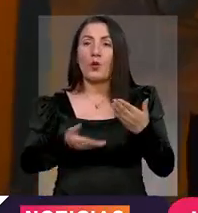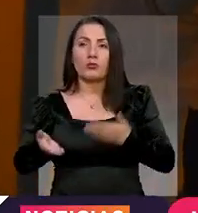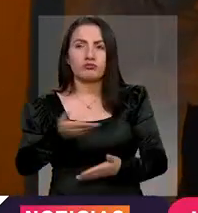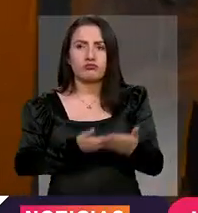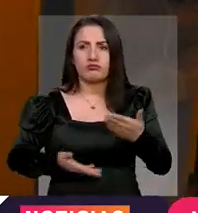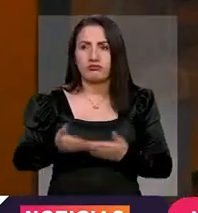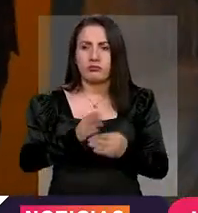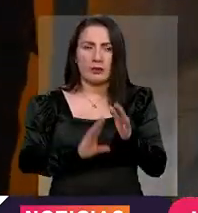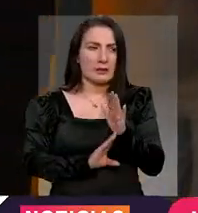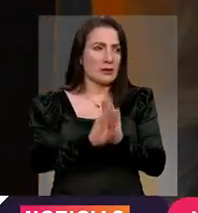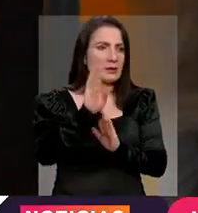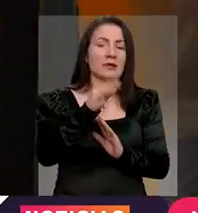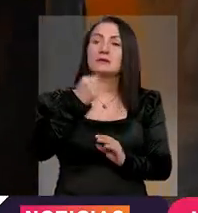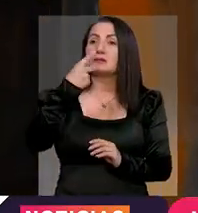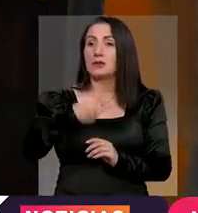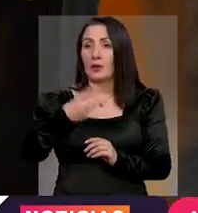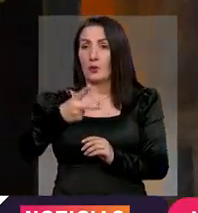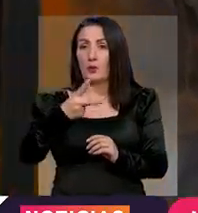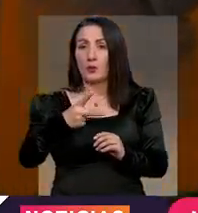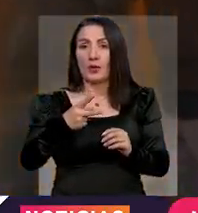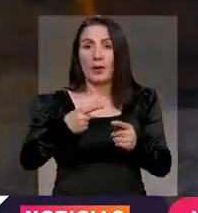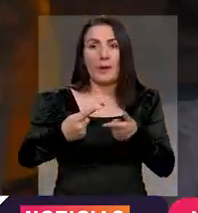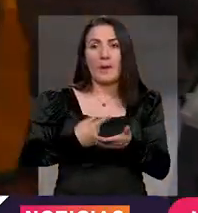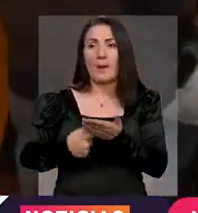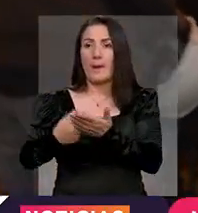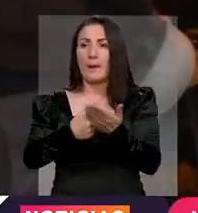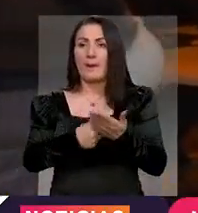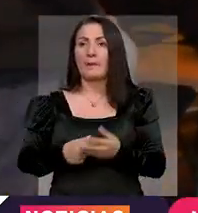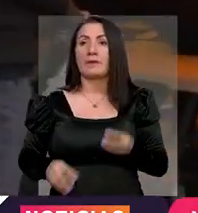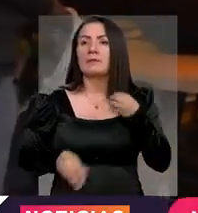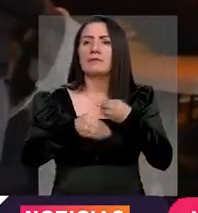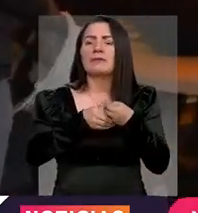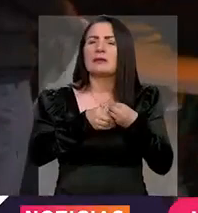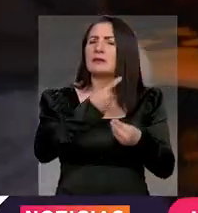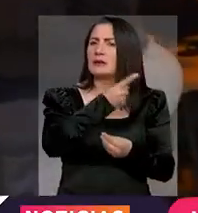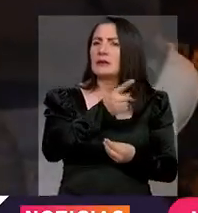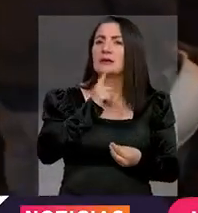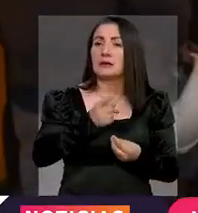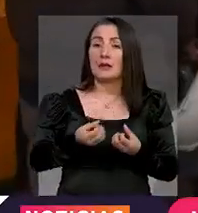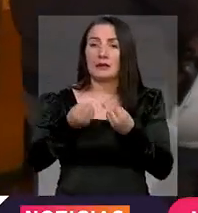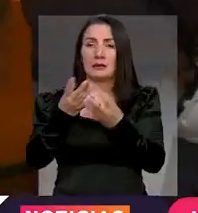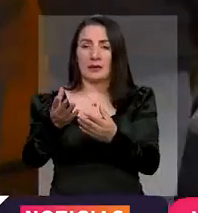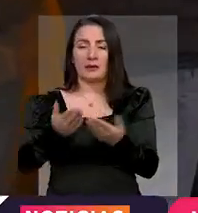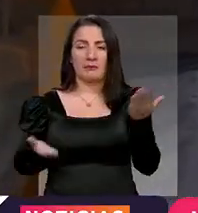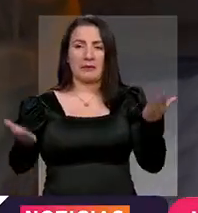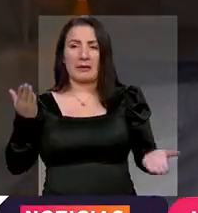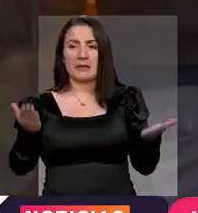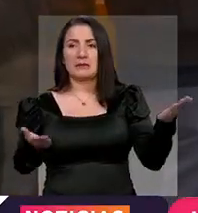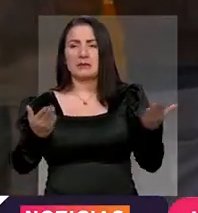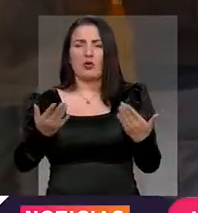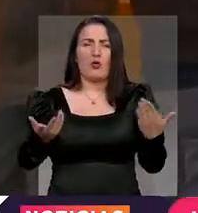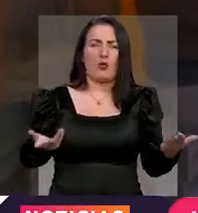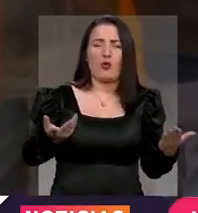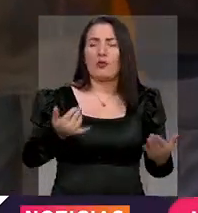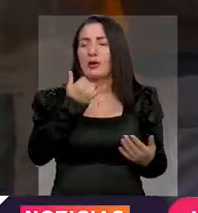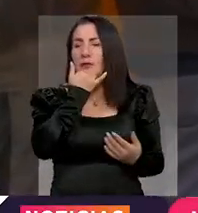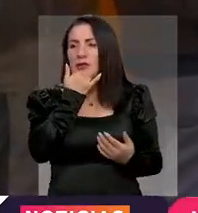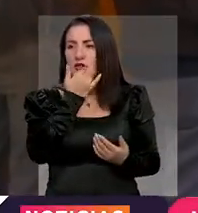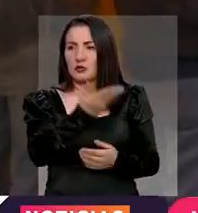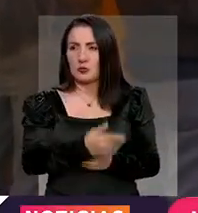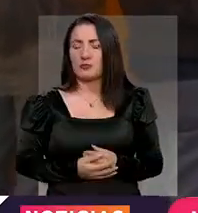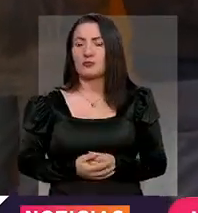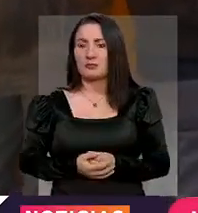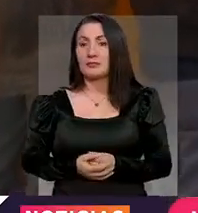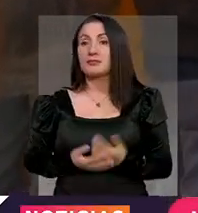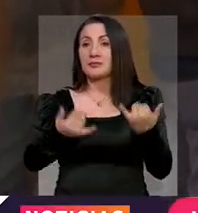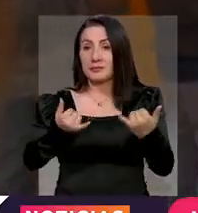está desarrollando la segunda sesión del día. Sin embargo, ellos entregaron un balance preliminar de lo que ha sucedido hasta